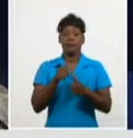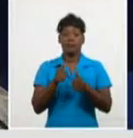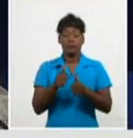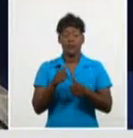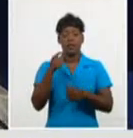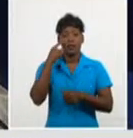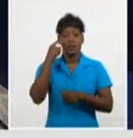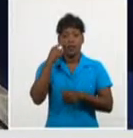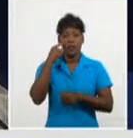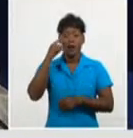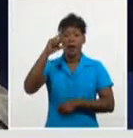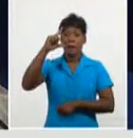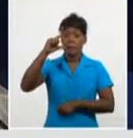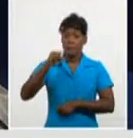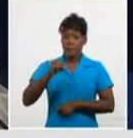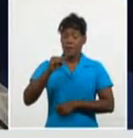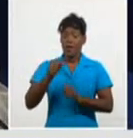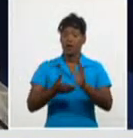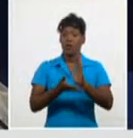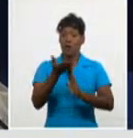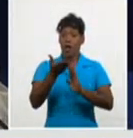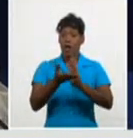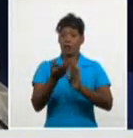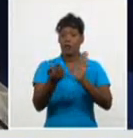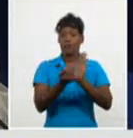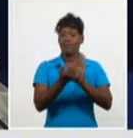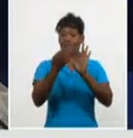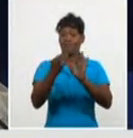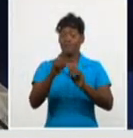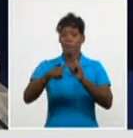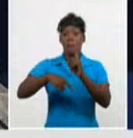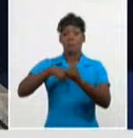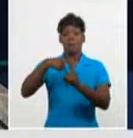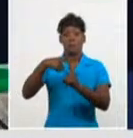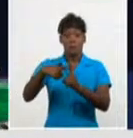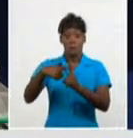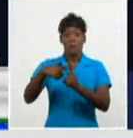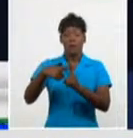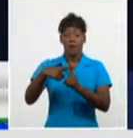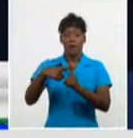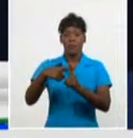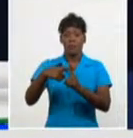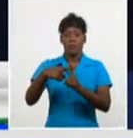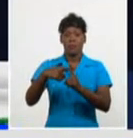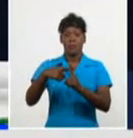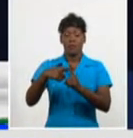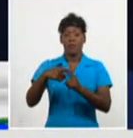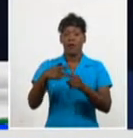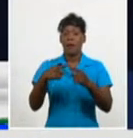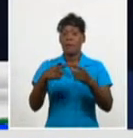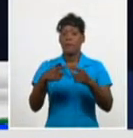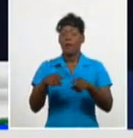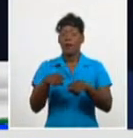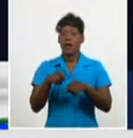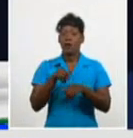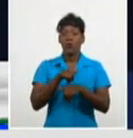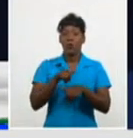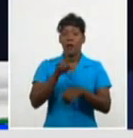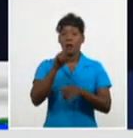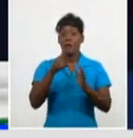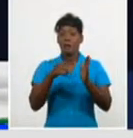que el caso confirmado, y de esta forma ya